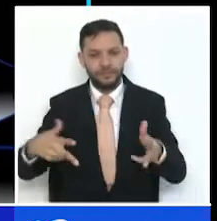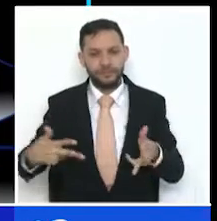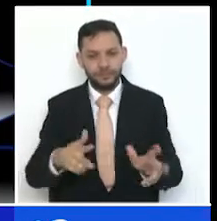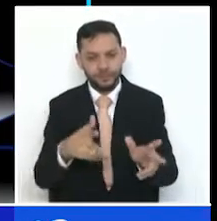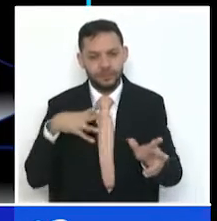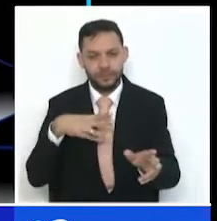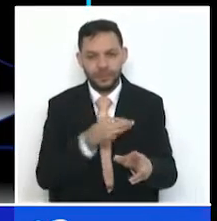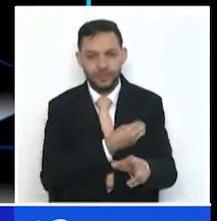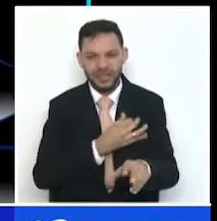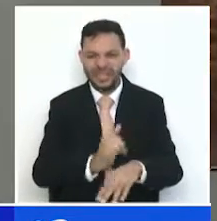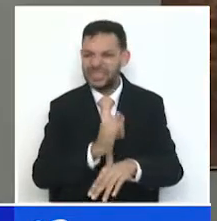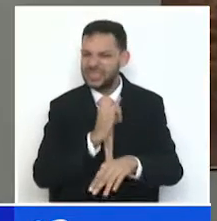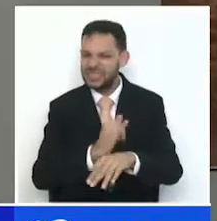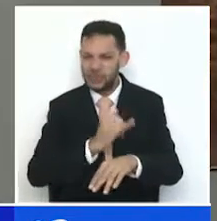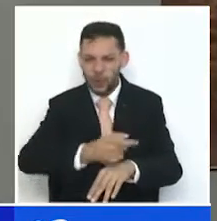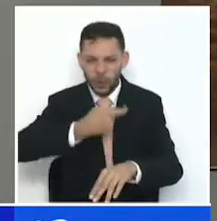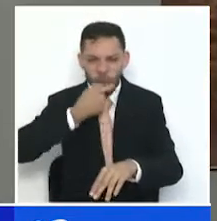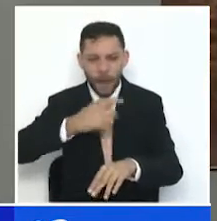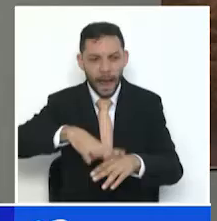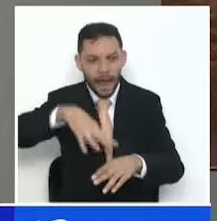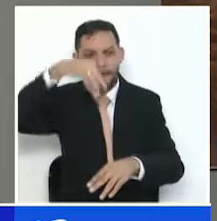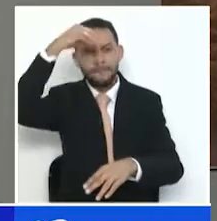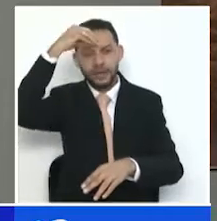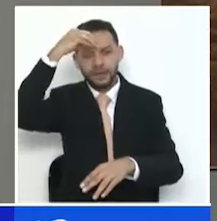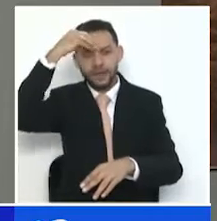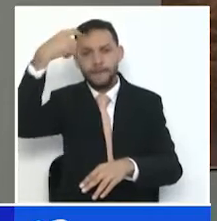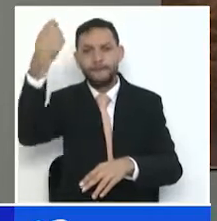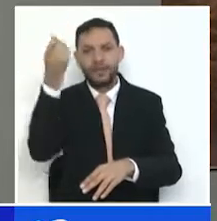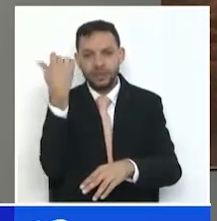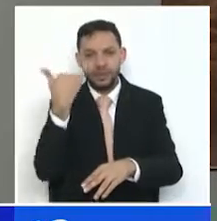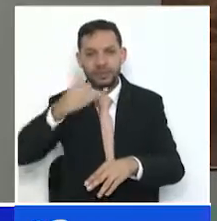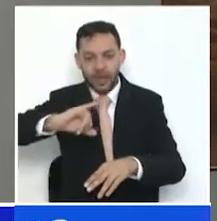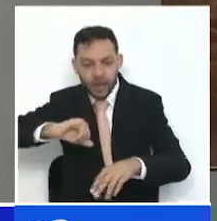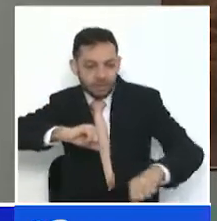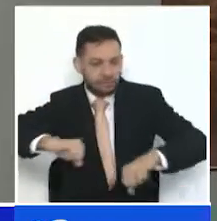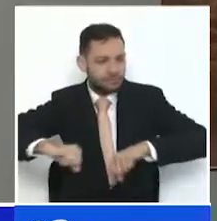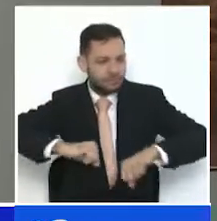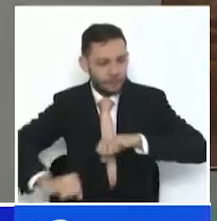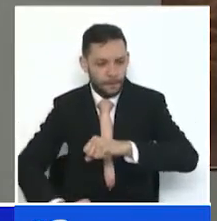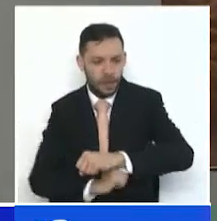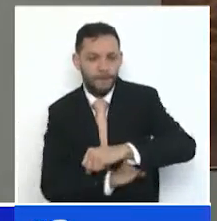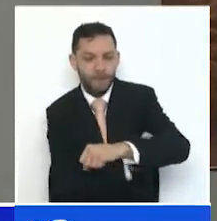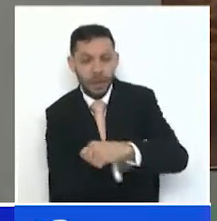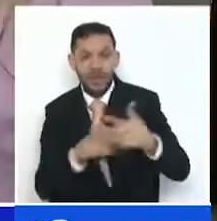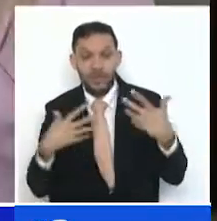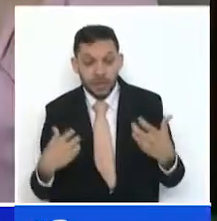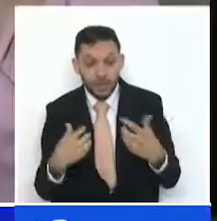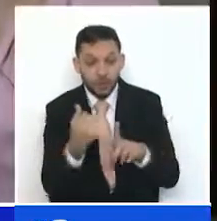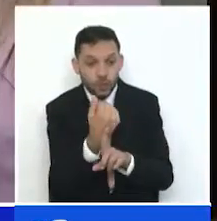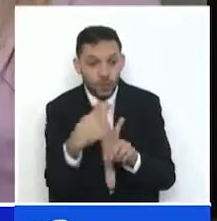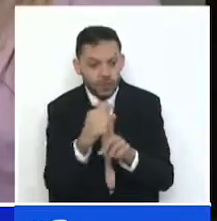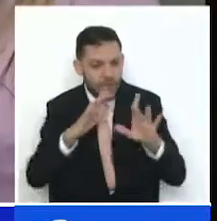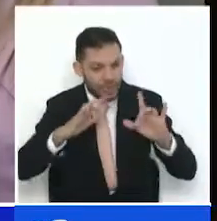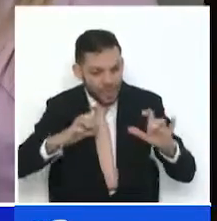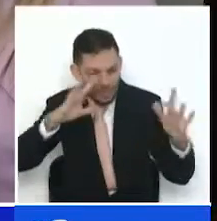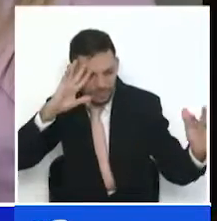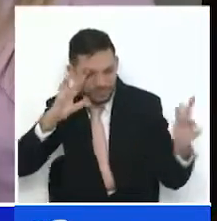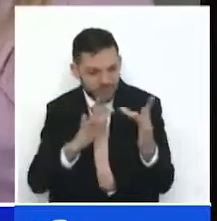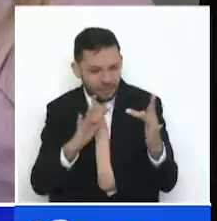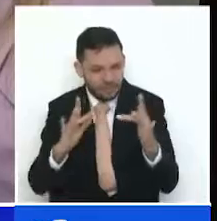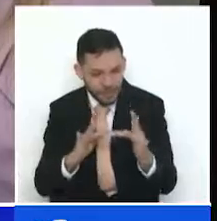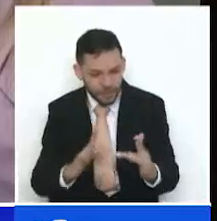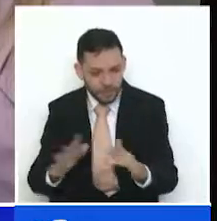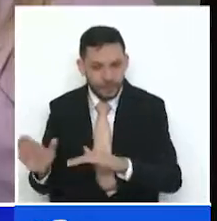importante que se conozca de que las acciones que nosotros tenemos son comportamientos sociales. De acuerdo con el director